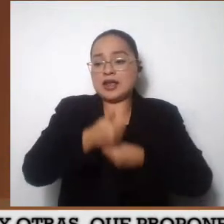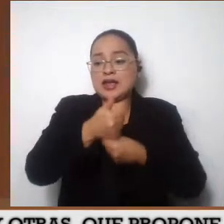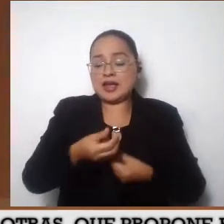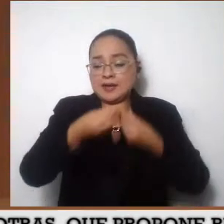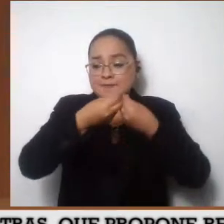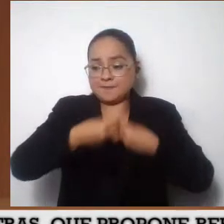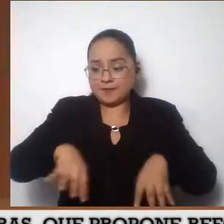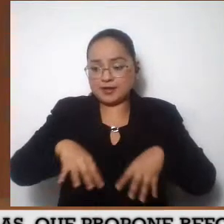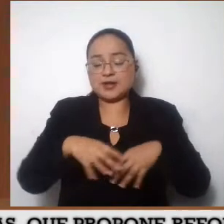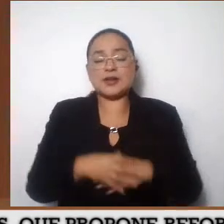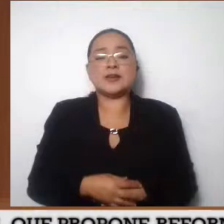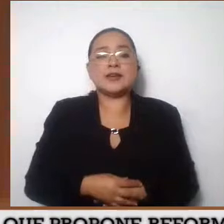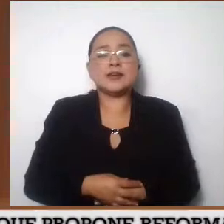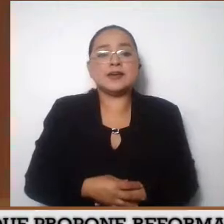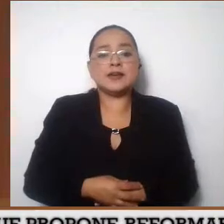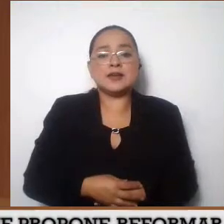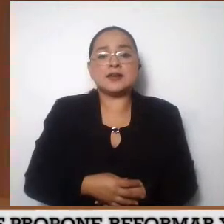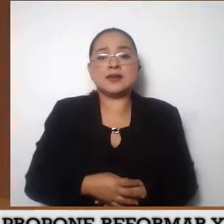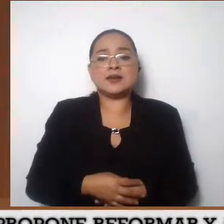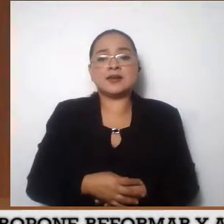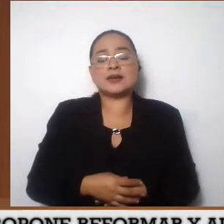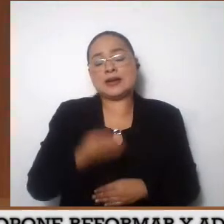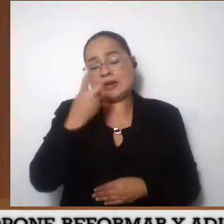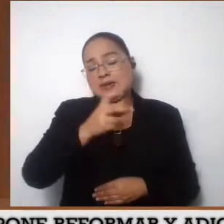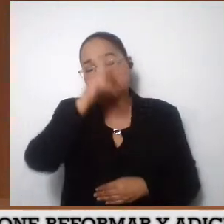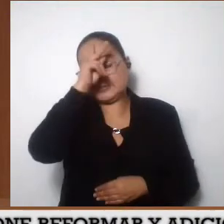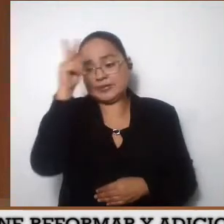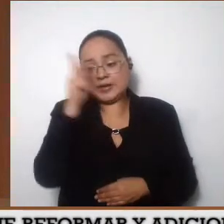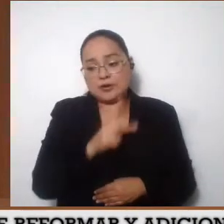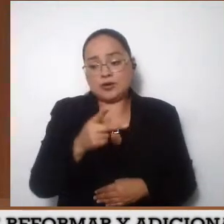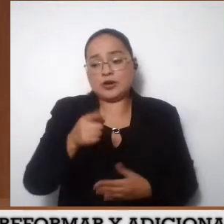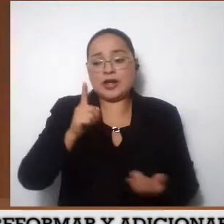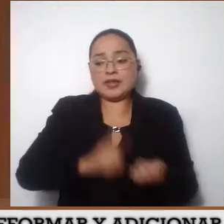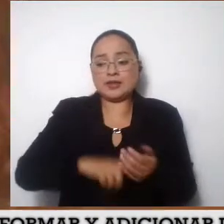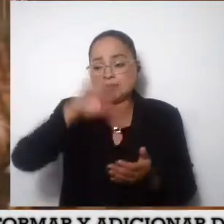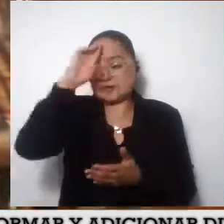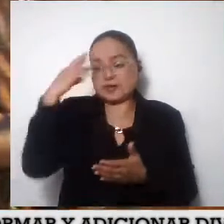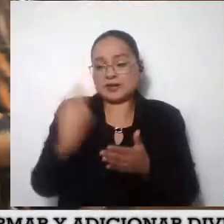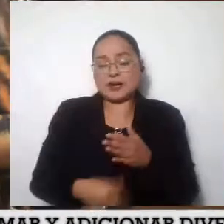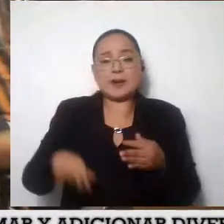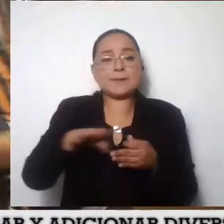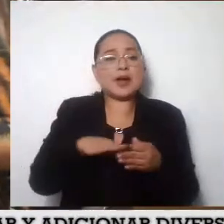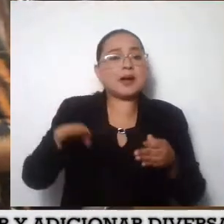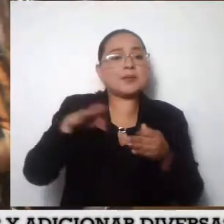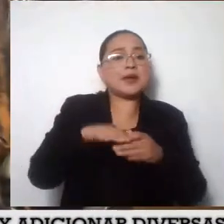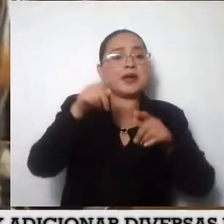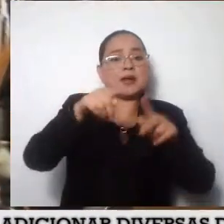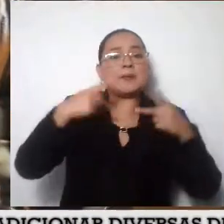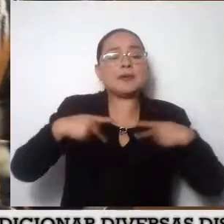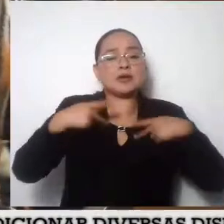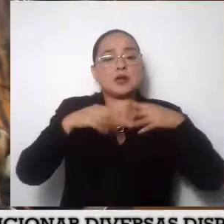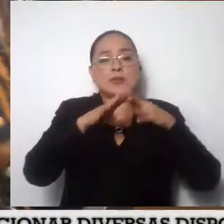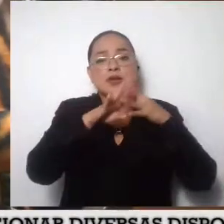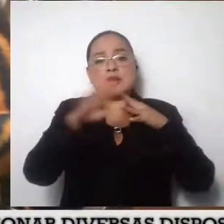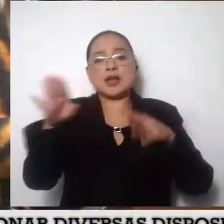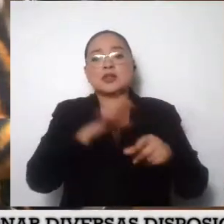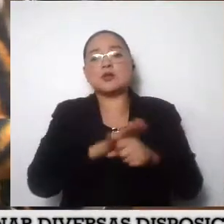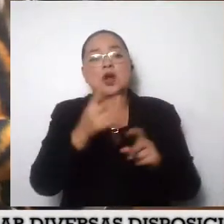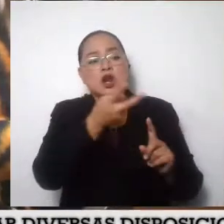victimización de estos últimos sea muy elevado. El delito que con mayor frecuencia sufren los migrantes es el de robo o asalto,